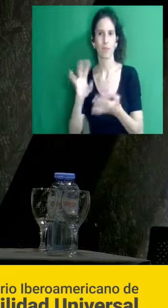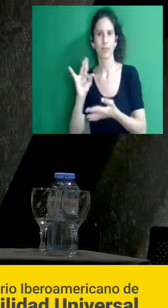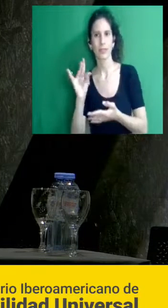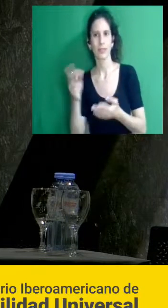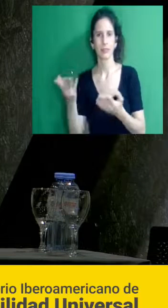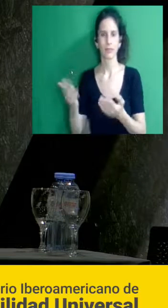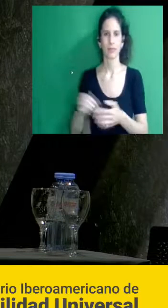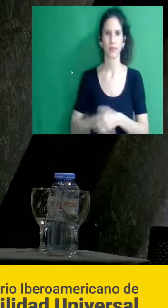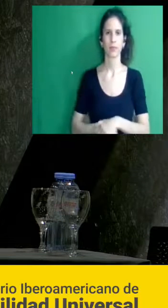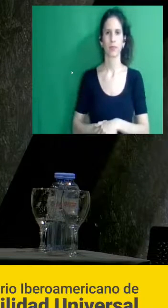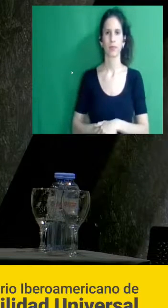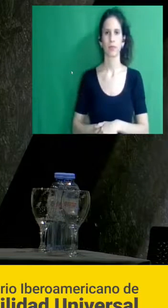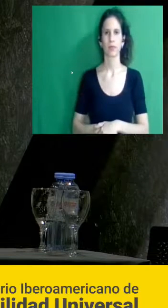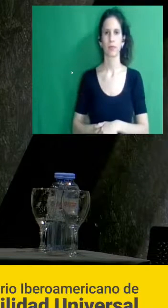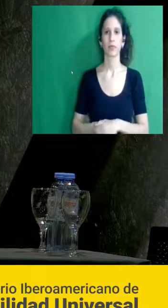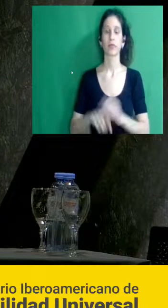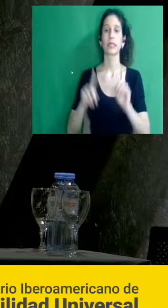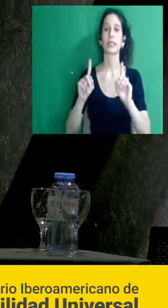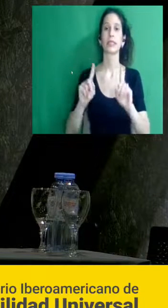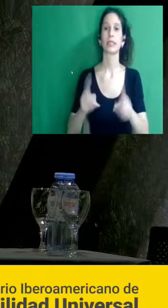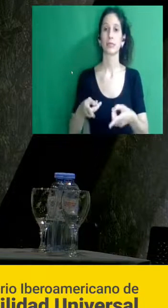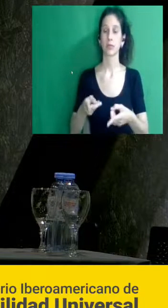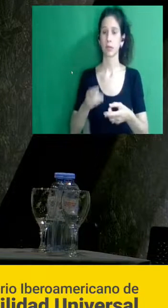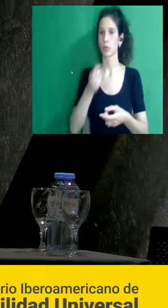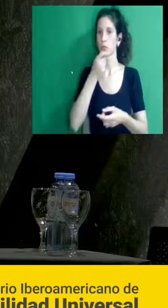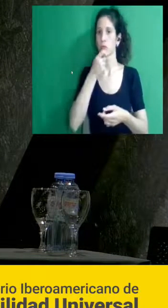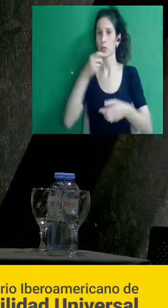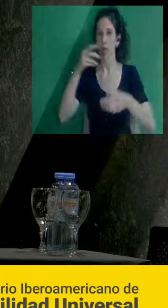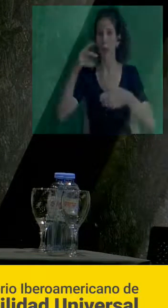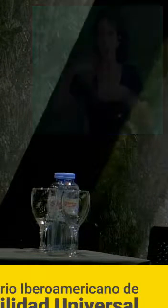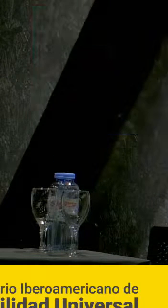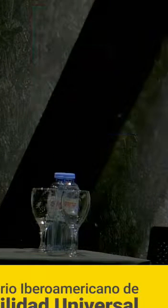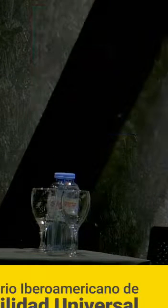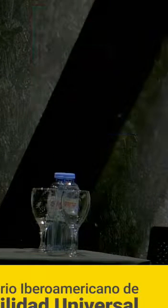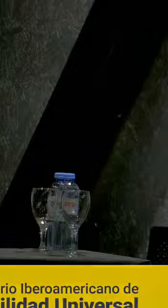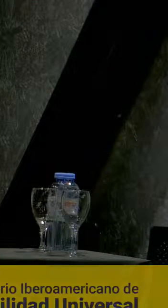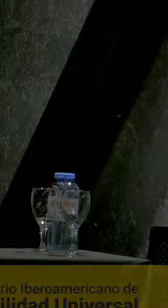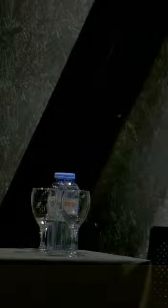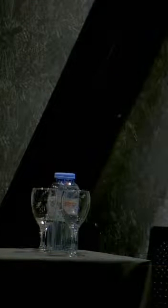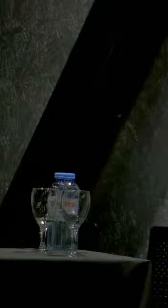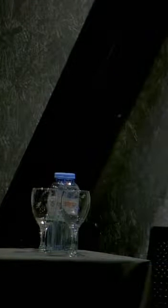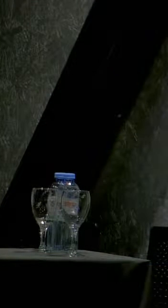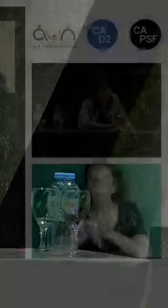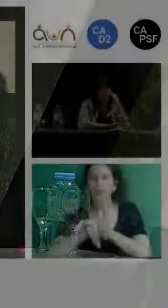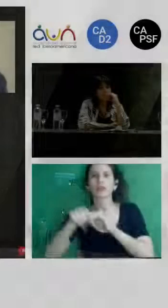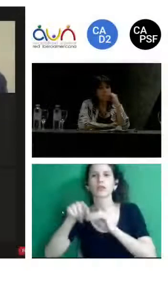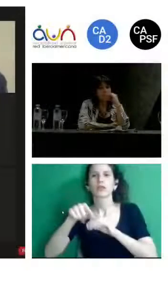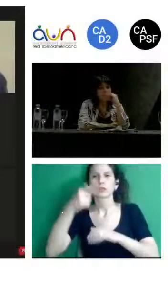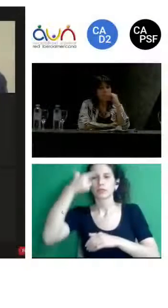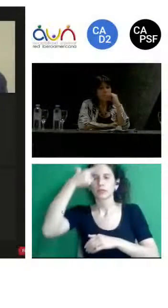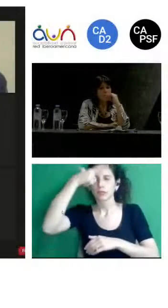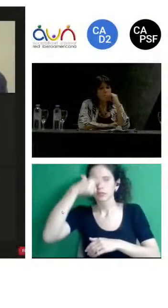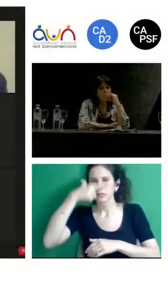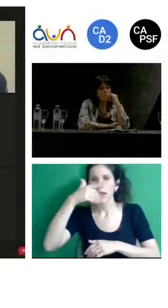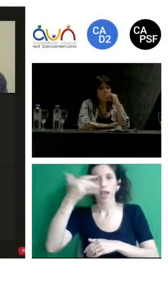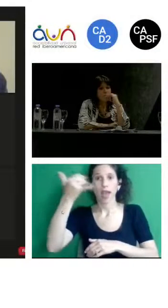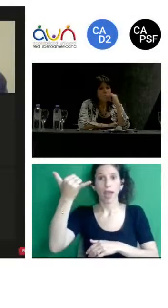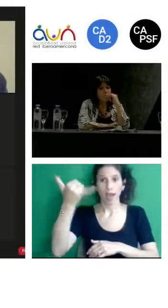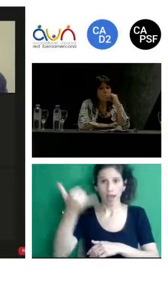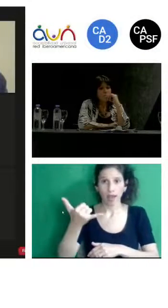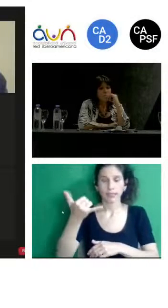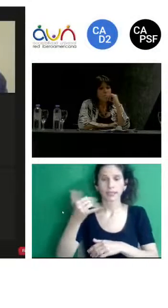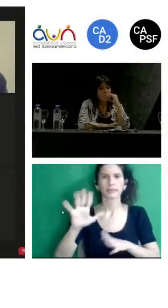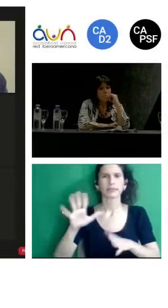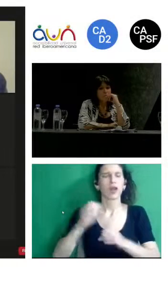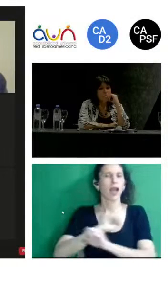con disminución visual, pero no estaban del todo claras o no estaban señalizadas, entonces también falta